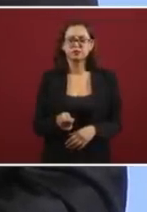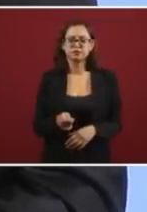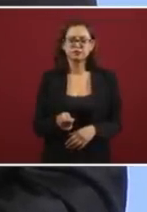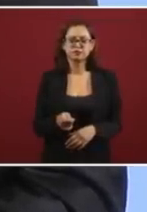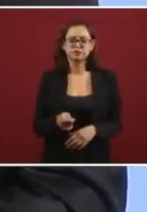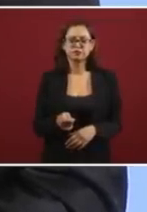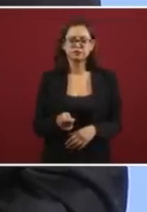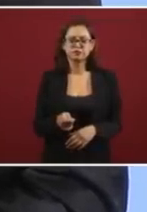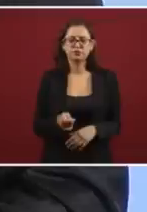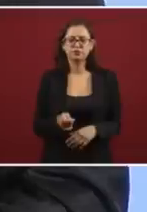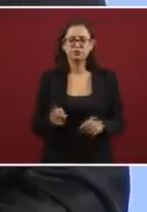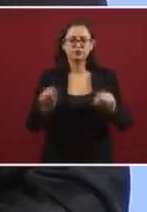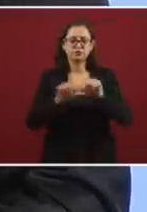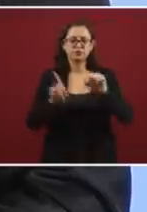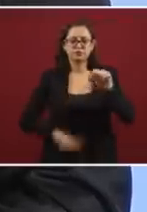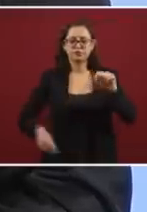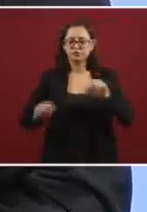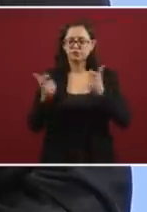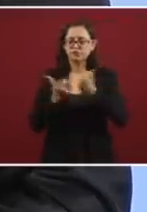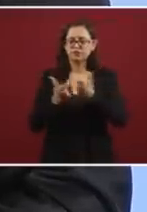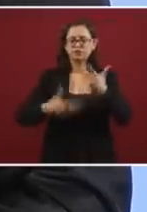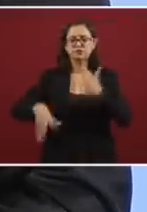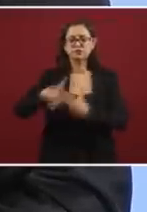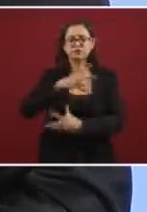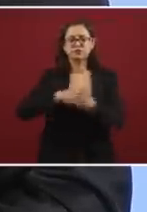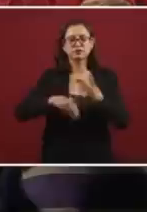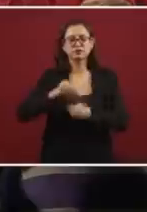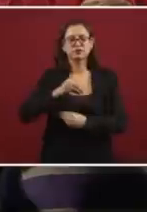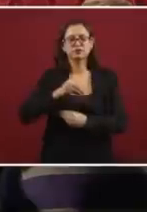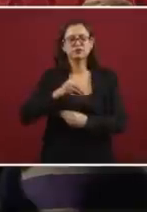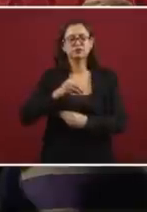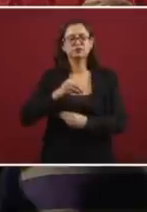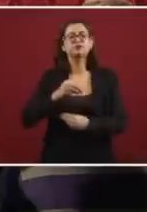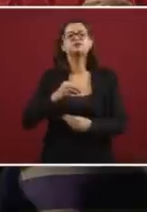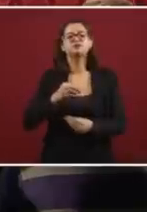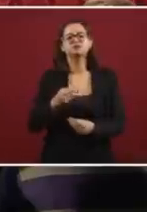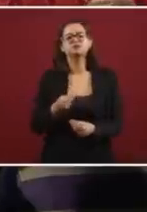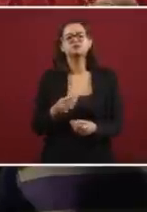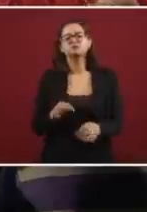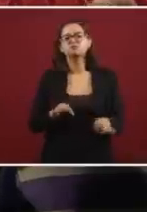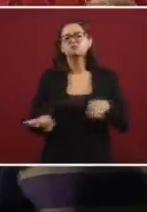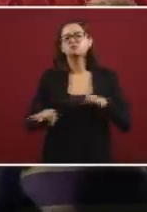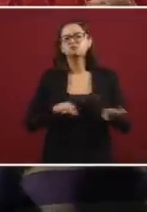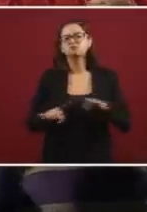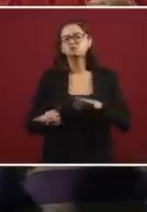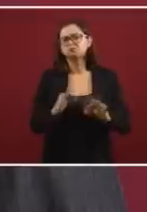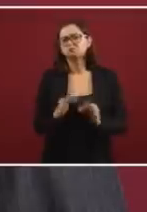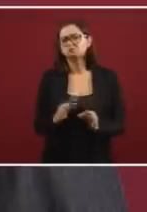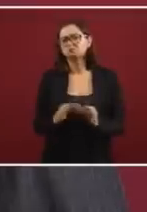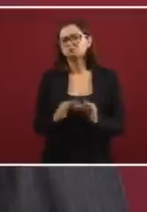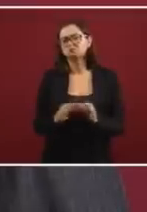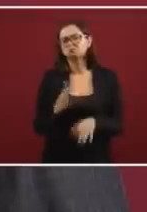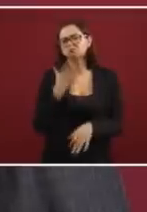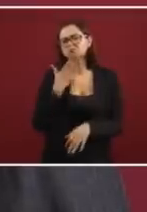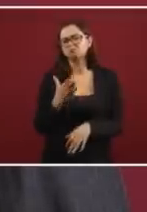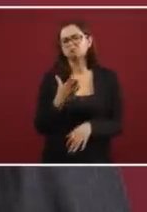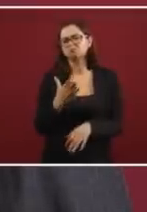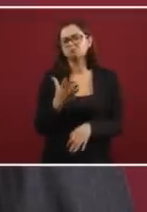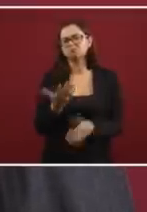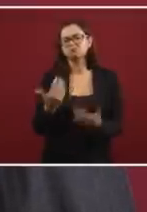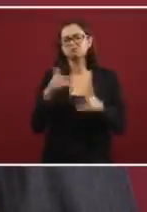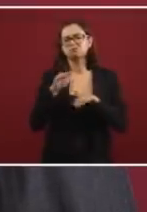la economía nacional tiene buen desempeño en cuanto